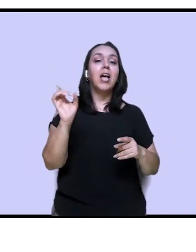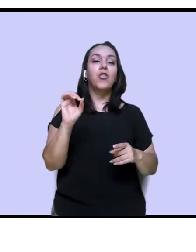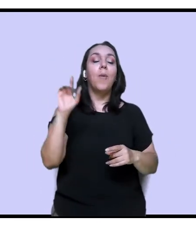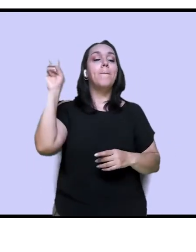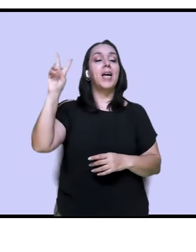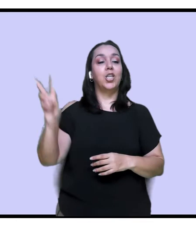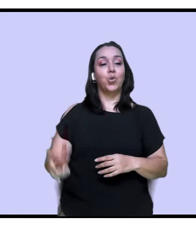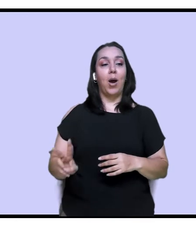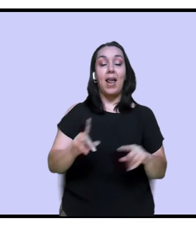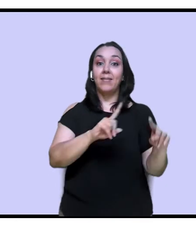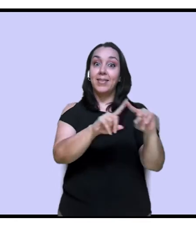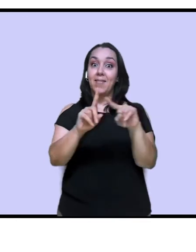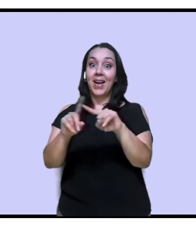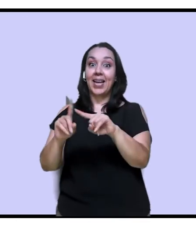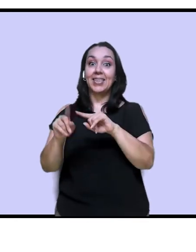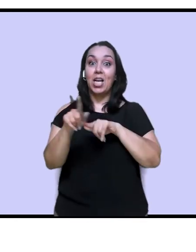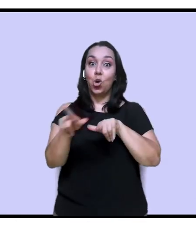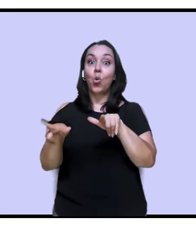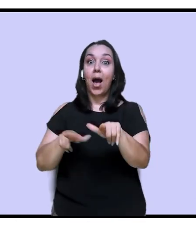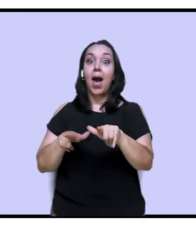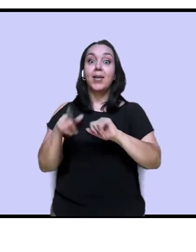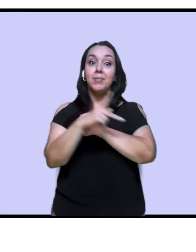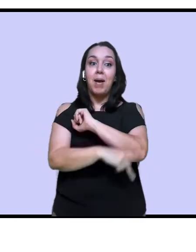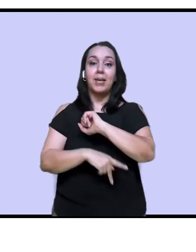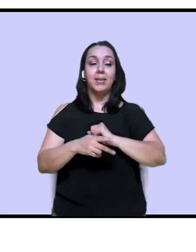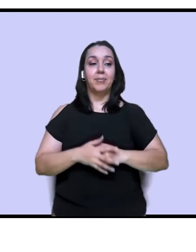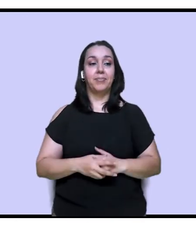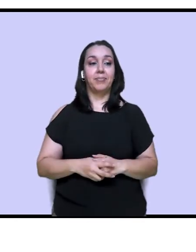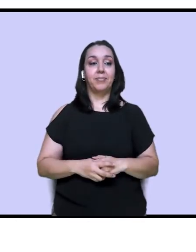Caracas. Yo vengo de Venezuela.